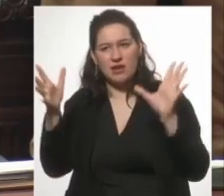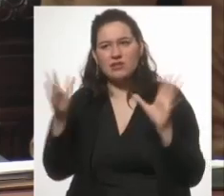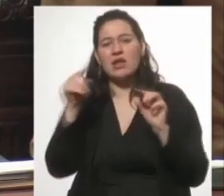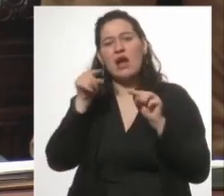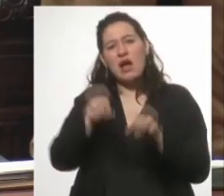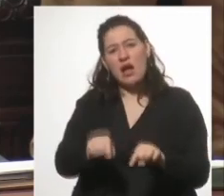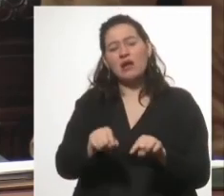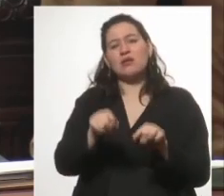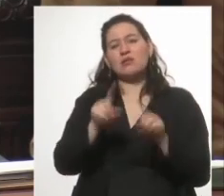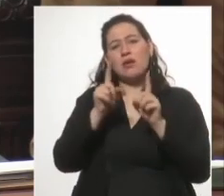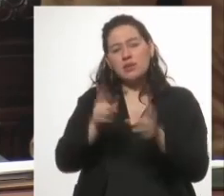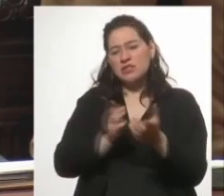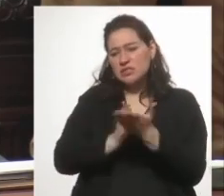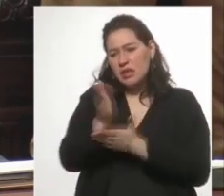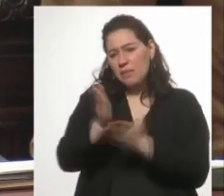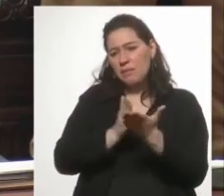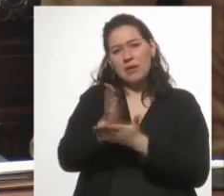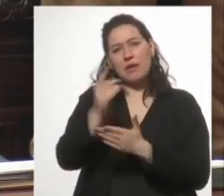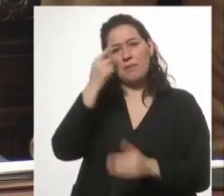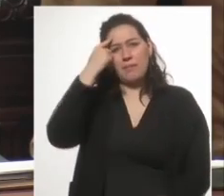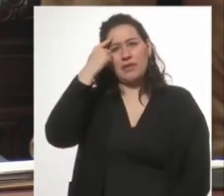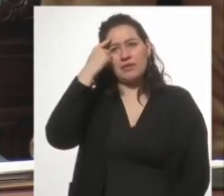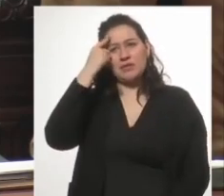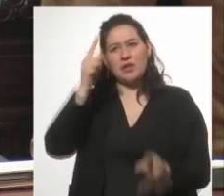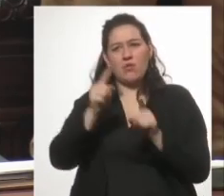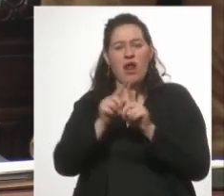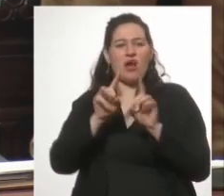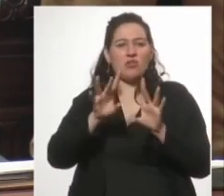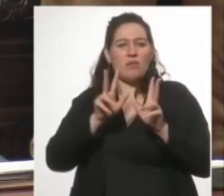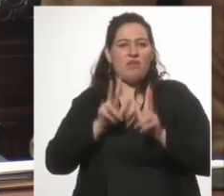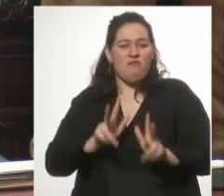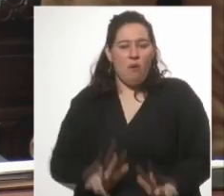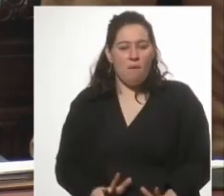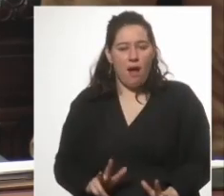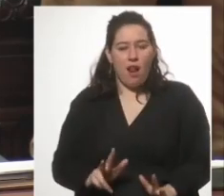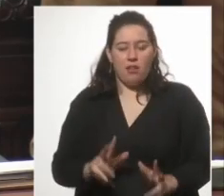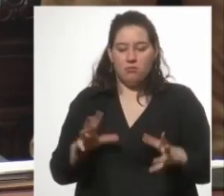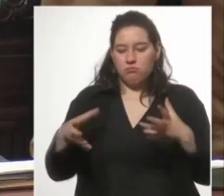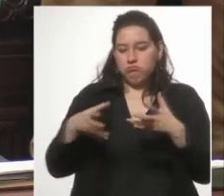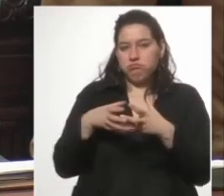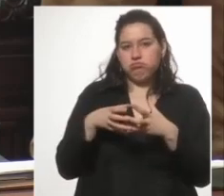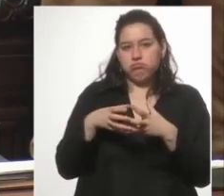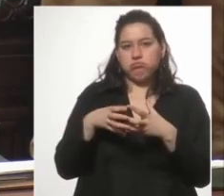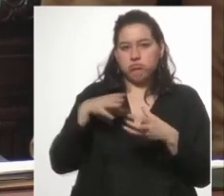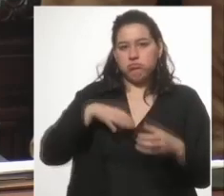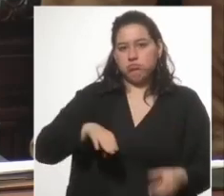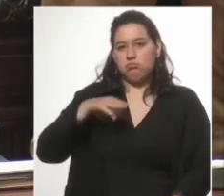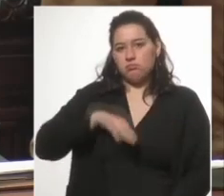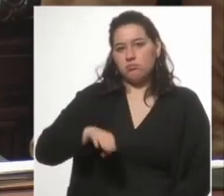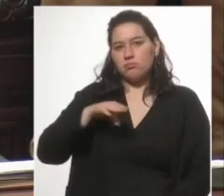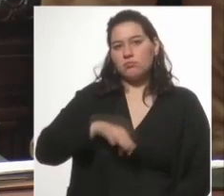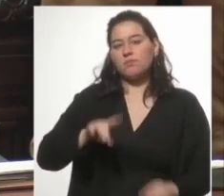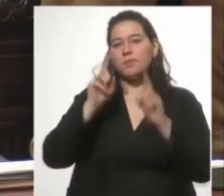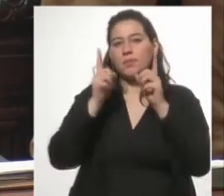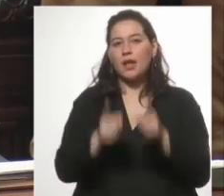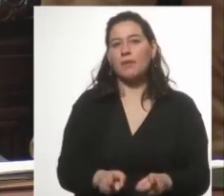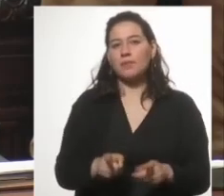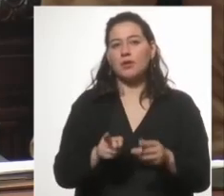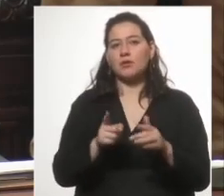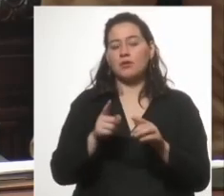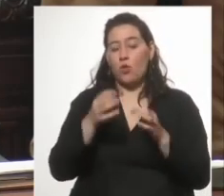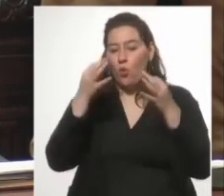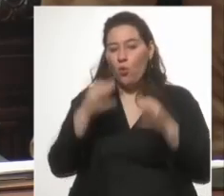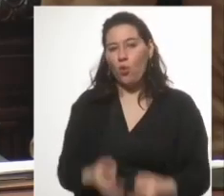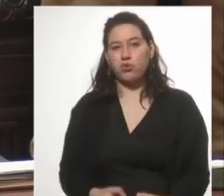por otra parte siempre consideraron meramente formales y burguesas, y que dicho sea de paso, acaban de